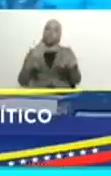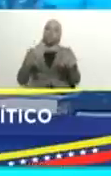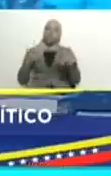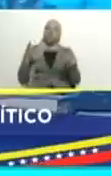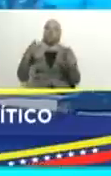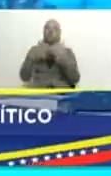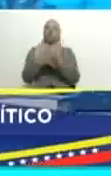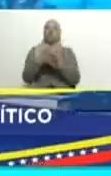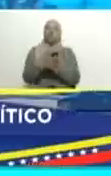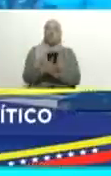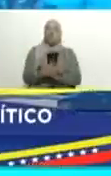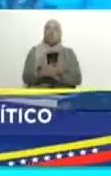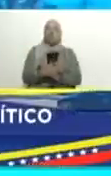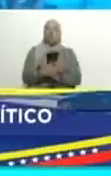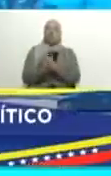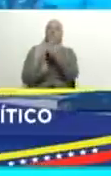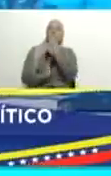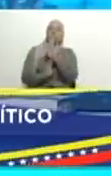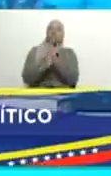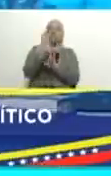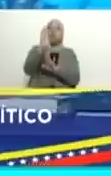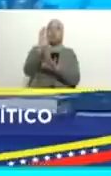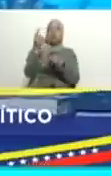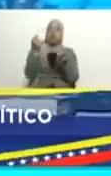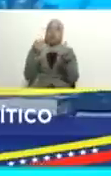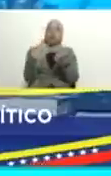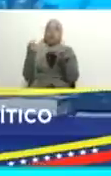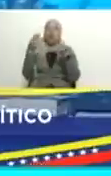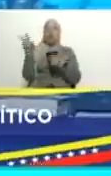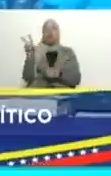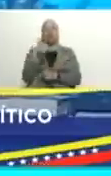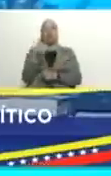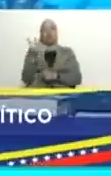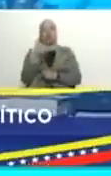impacto sobre el crecimiento de la economía del país,